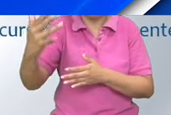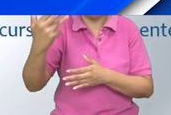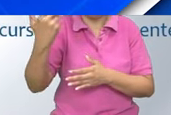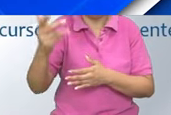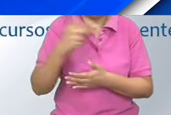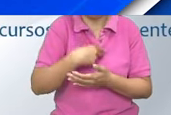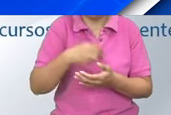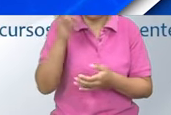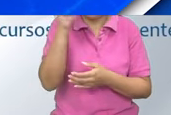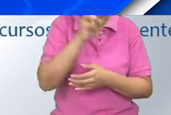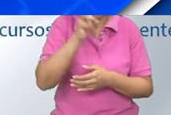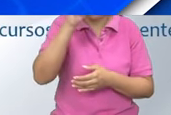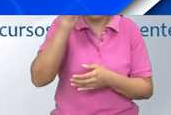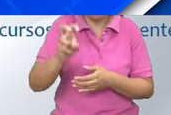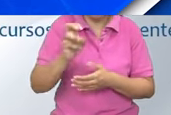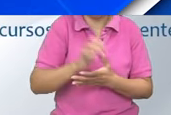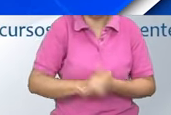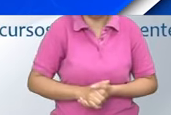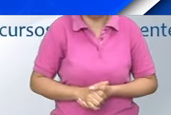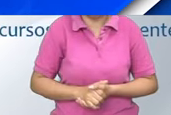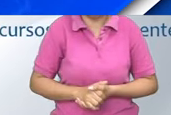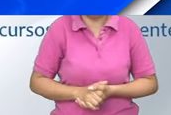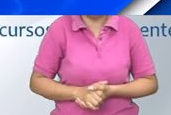69.499 millones de córdobas,